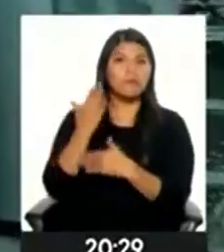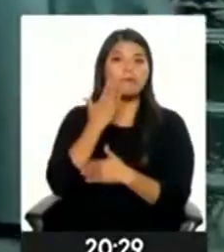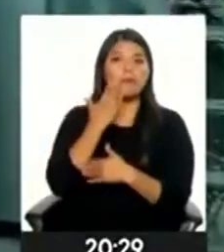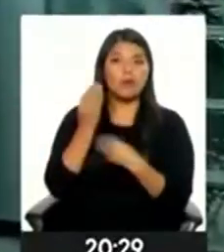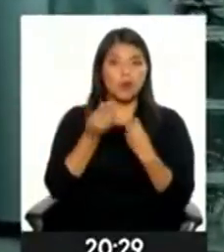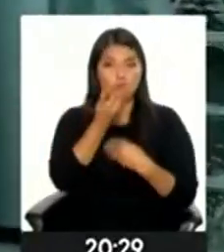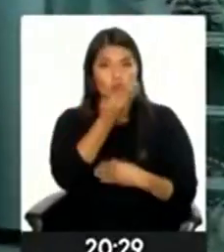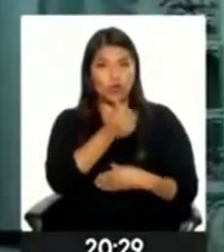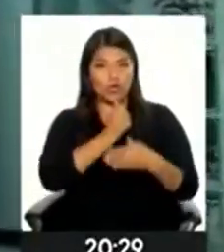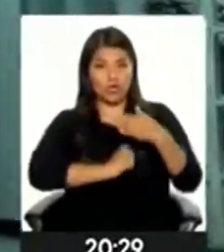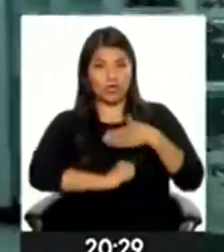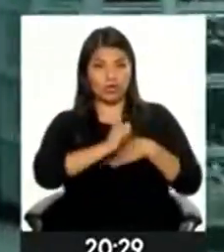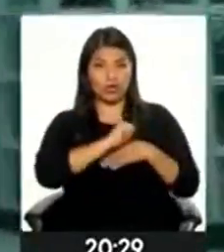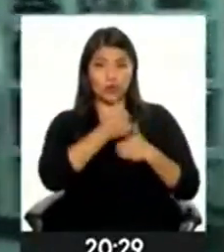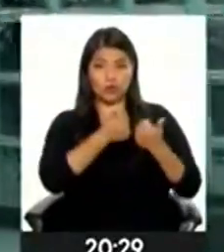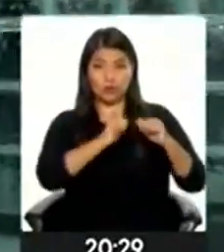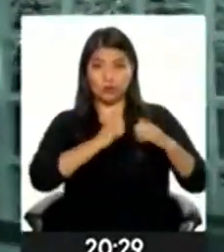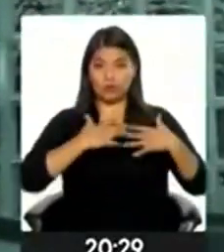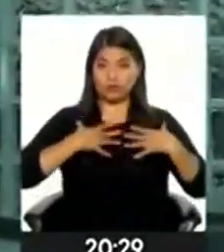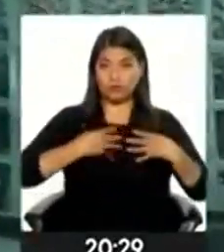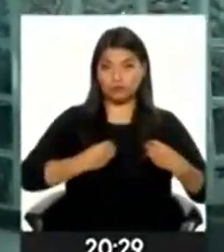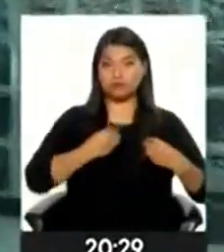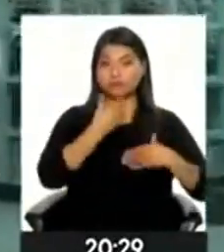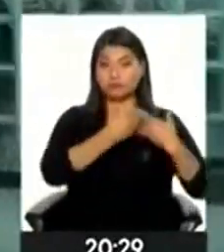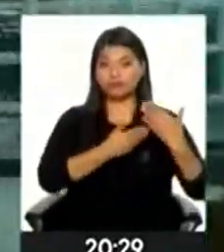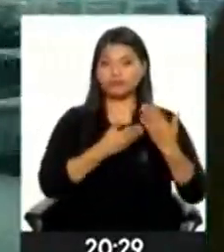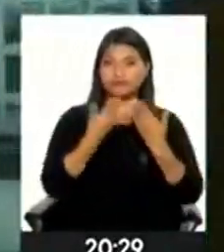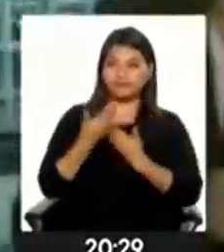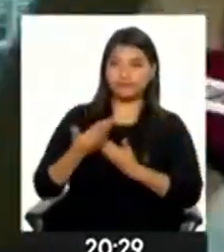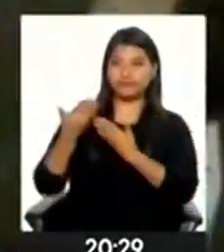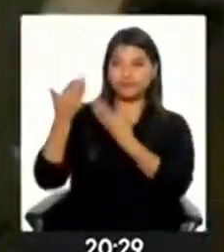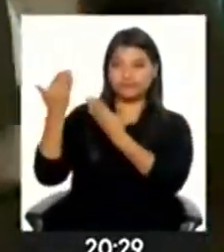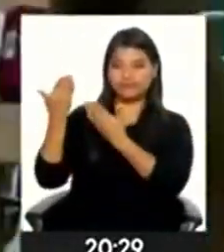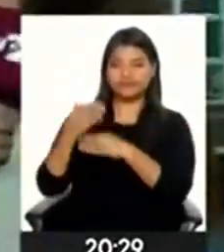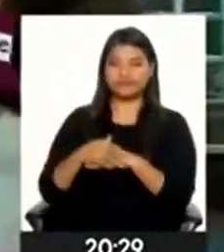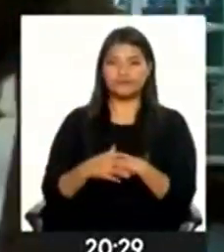estado de salud de su pequeño hijo, Nicolás. Adelante contigo en Estudios Centrales.